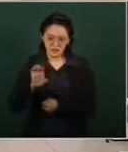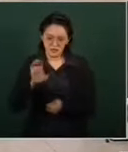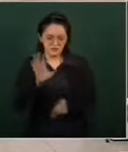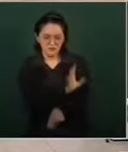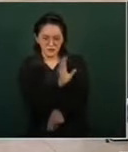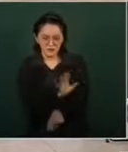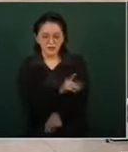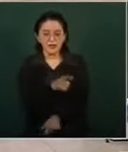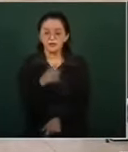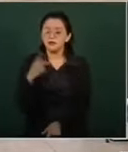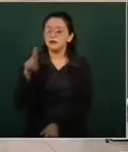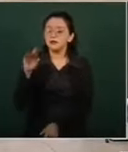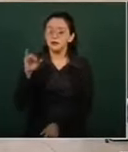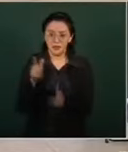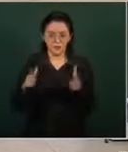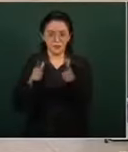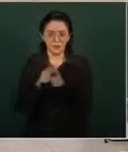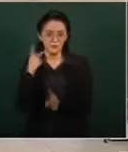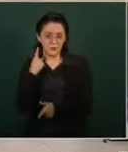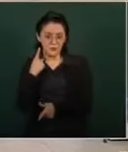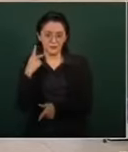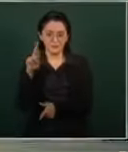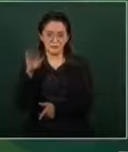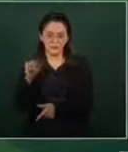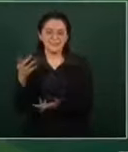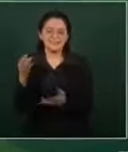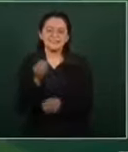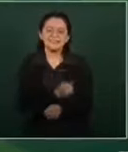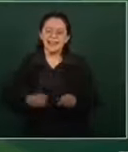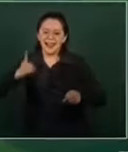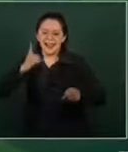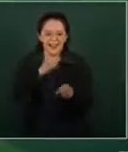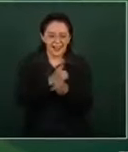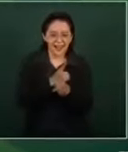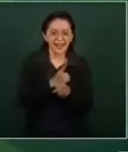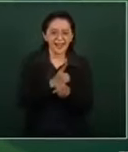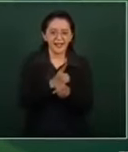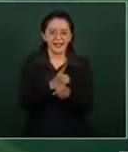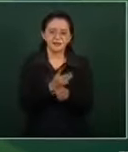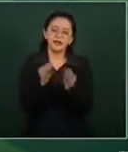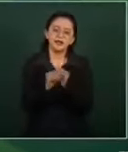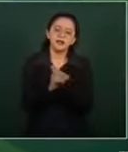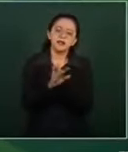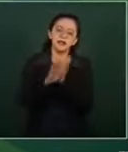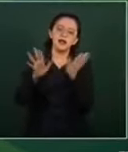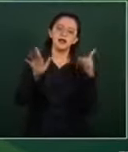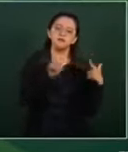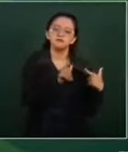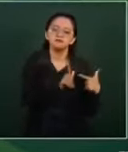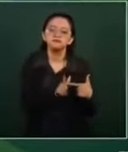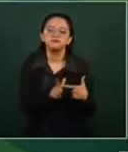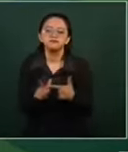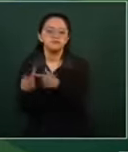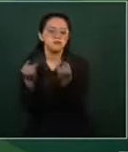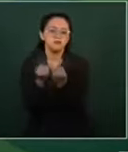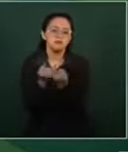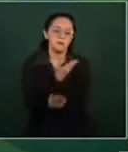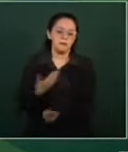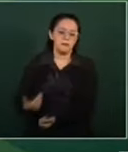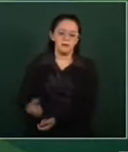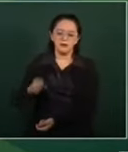tiene una oportunidad para definirse más seguido con el salinismo como